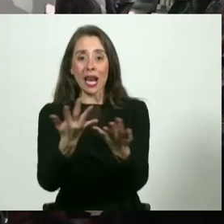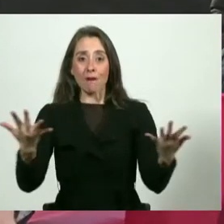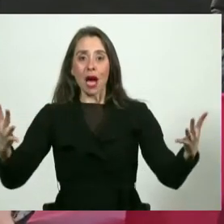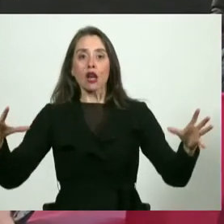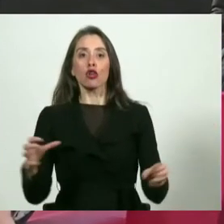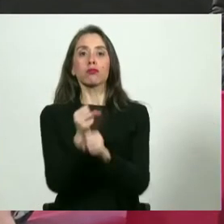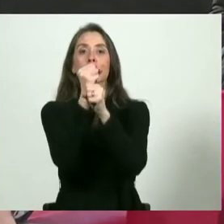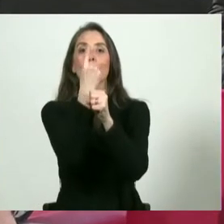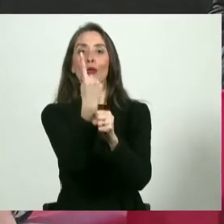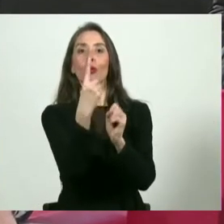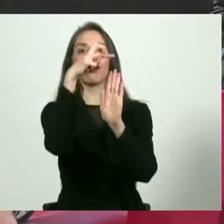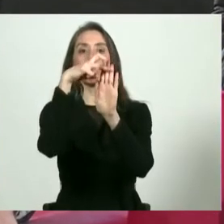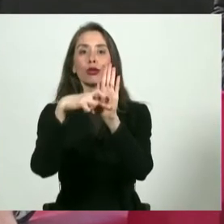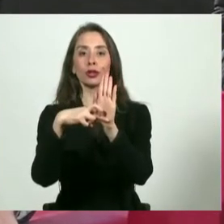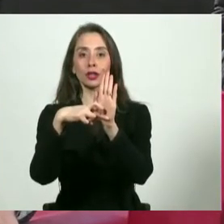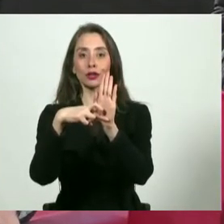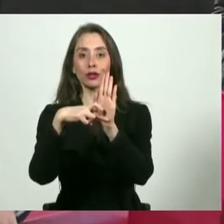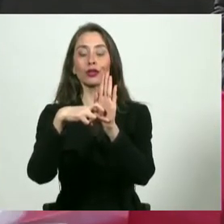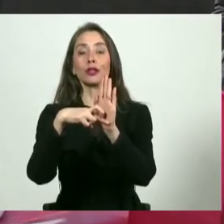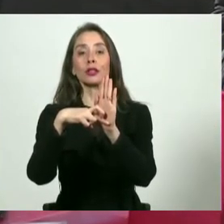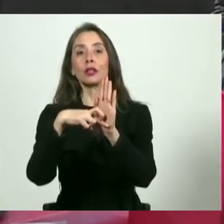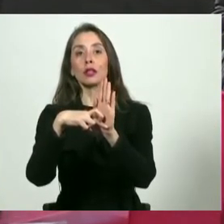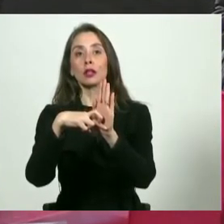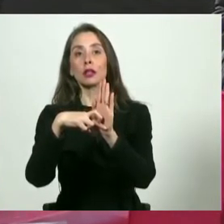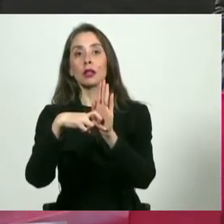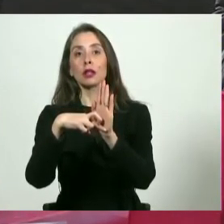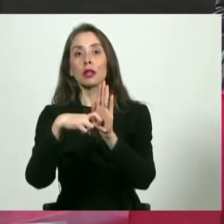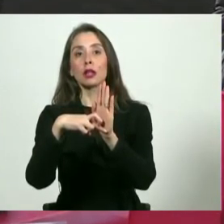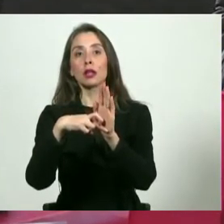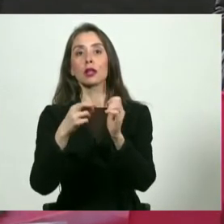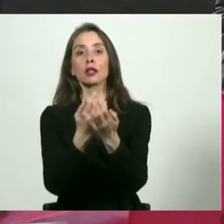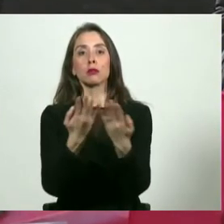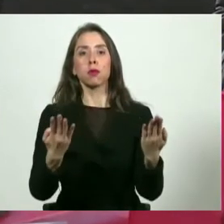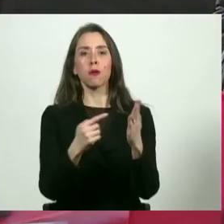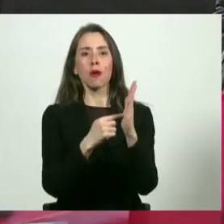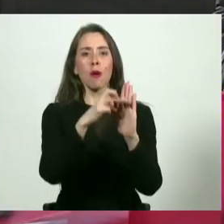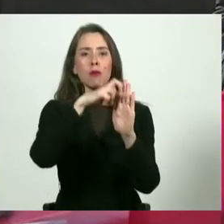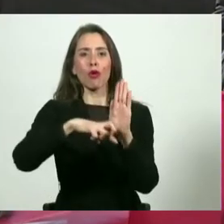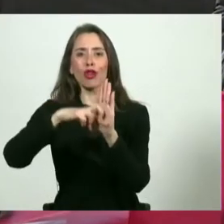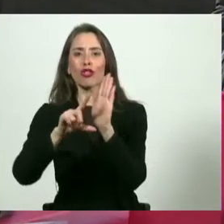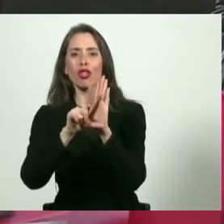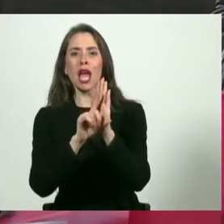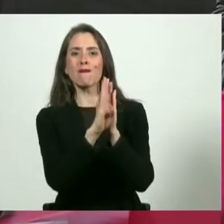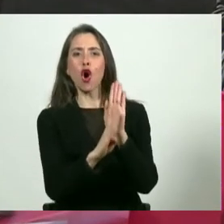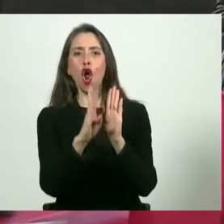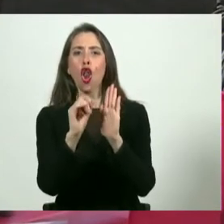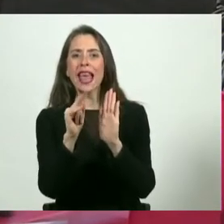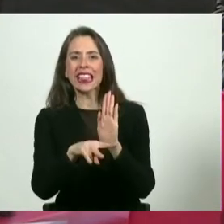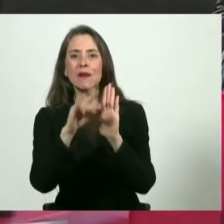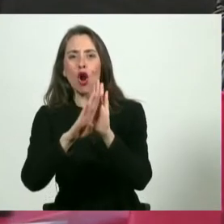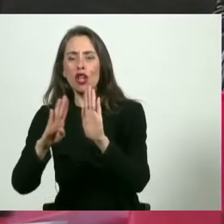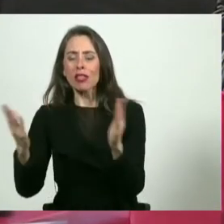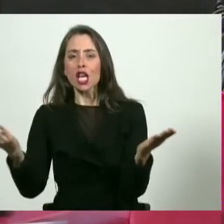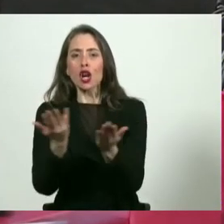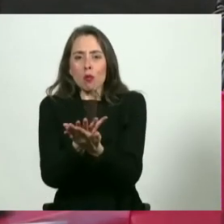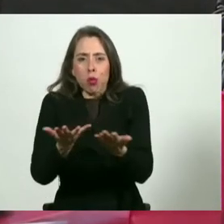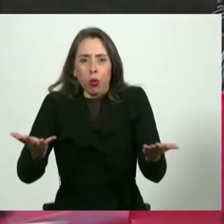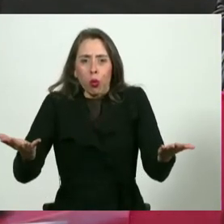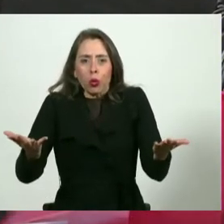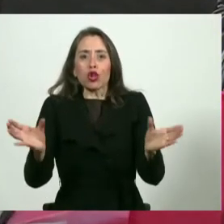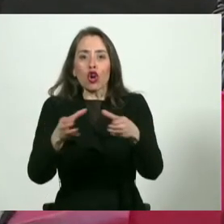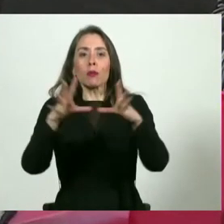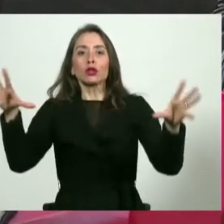porque incluso, no recuerdo cuál es el concepto que utiliza la ley, pero cuando se refiere a las personas con discapacidad intelectual, ni siquiera le